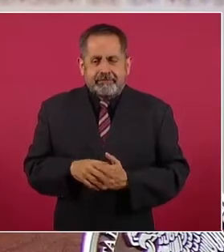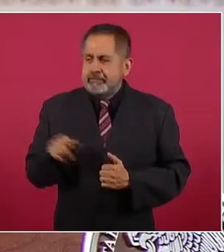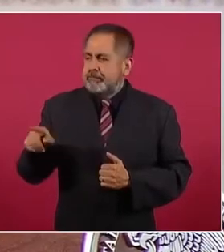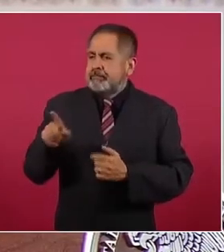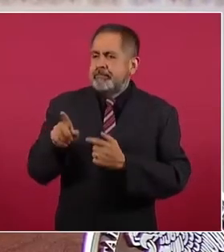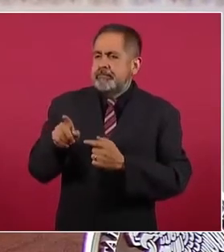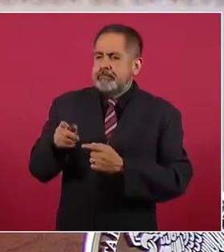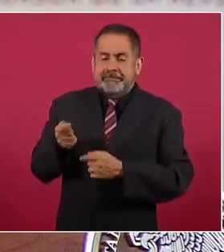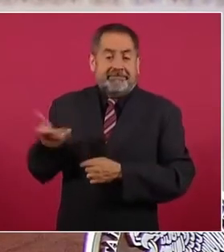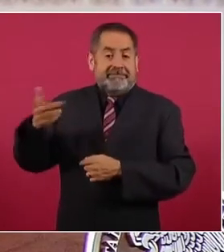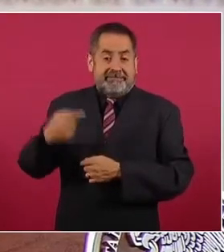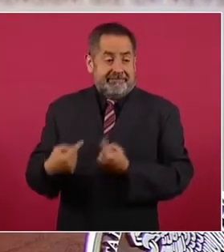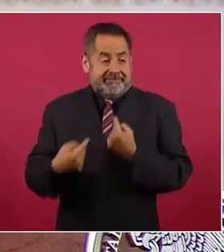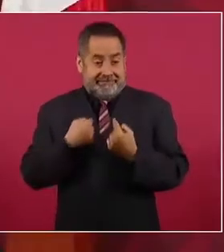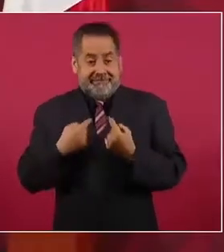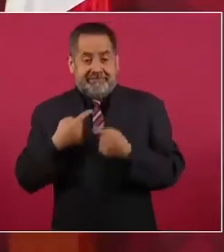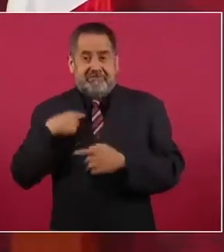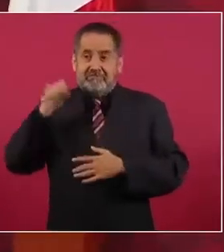socialista,